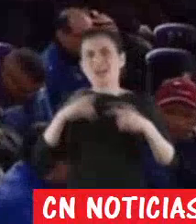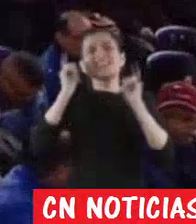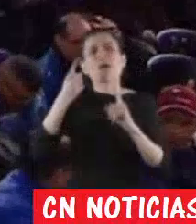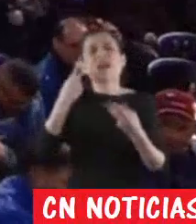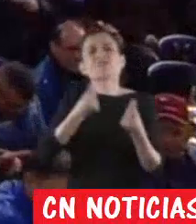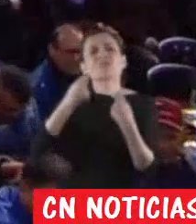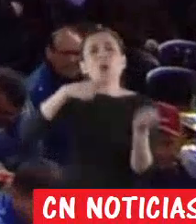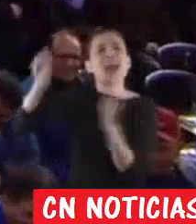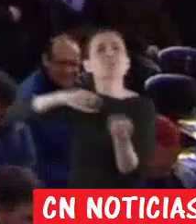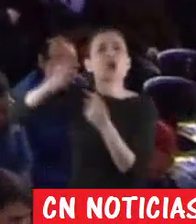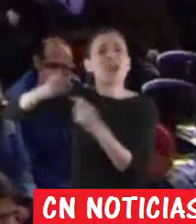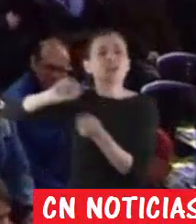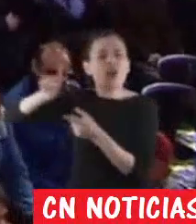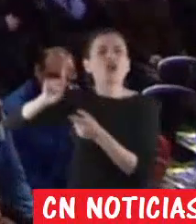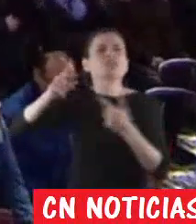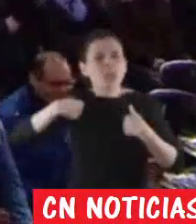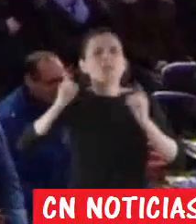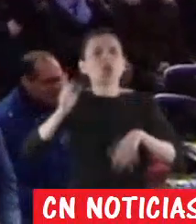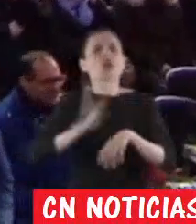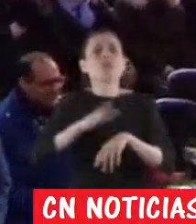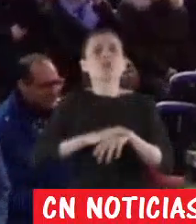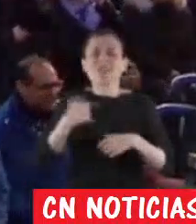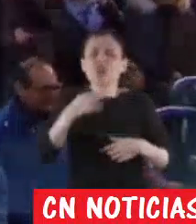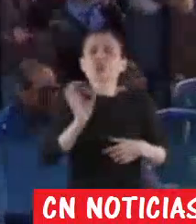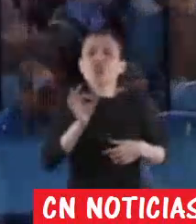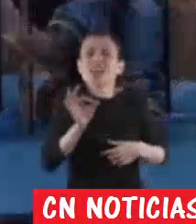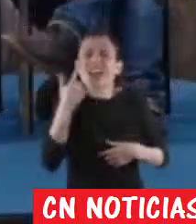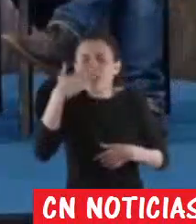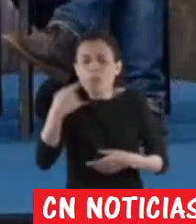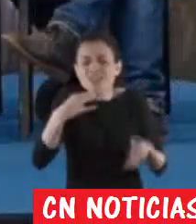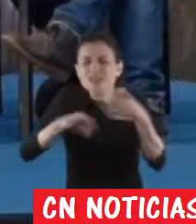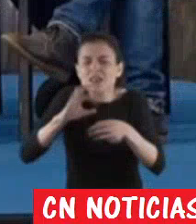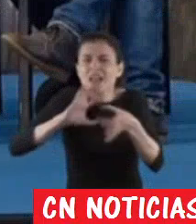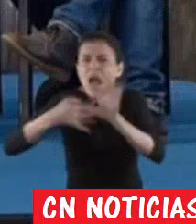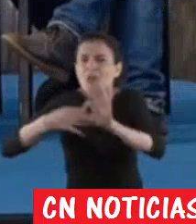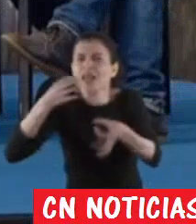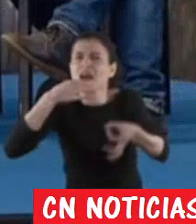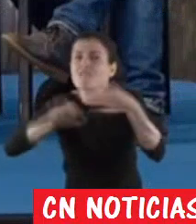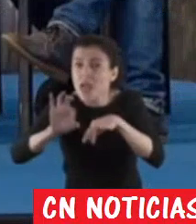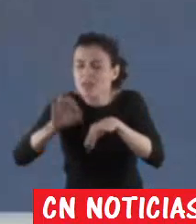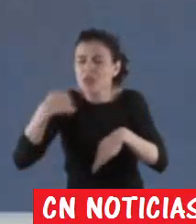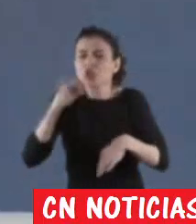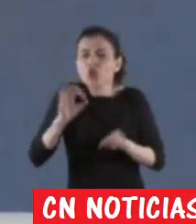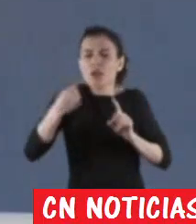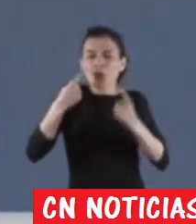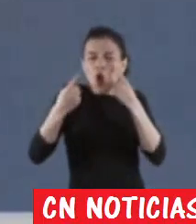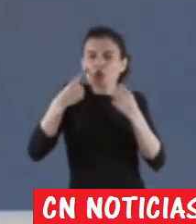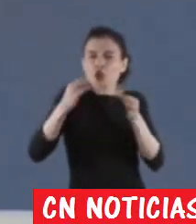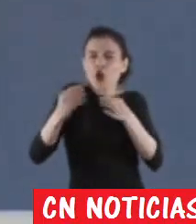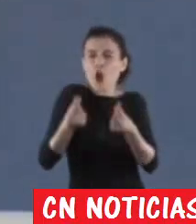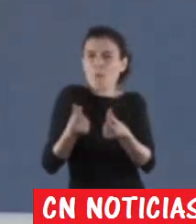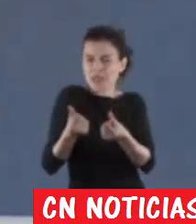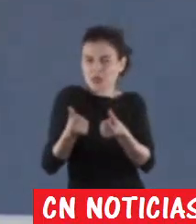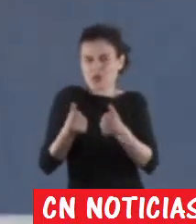así sabemos cuánto está pagando quien vende en la góndola. Porque vimos y vivimos